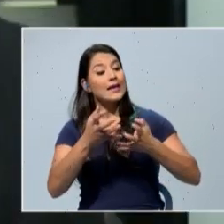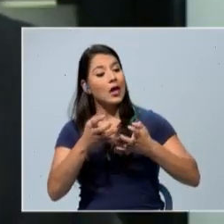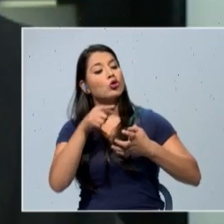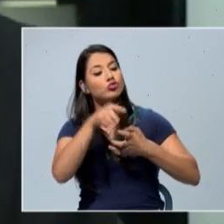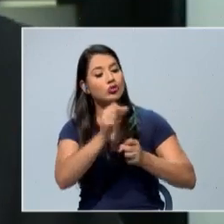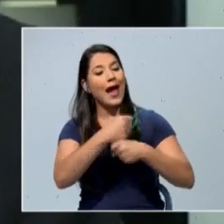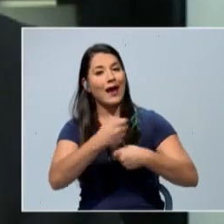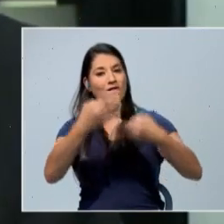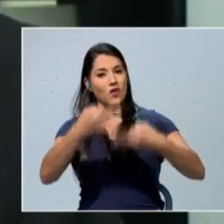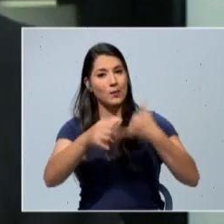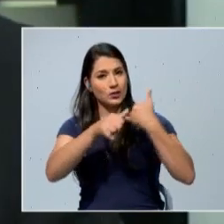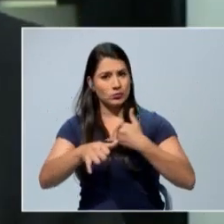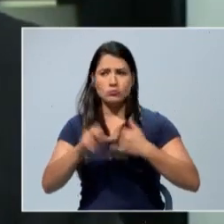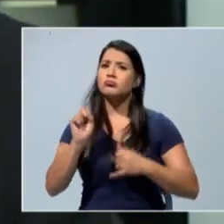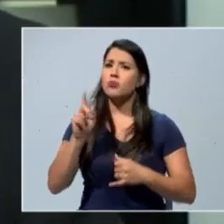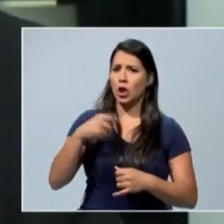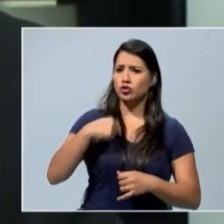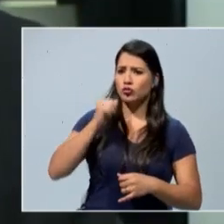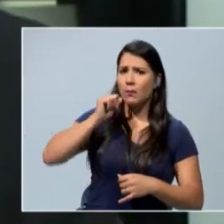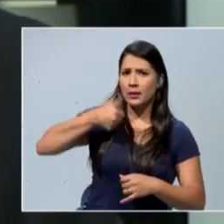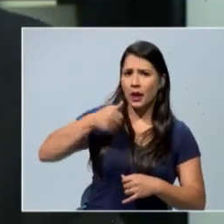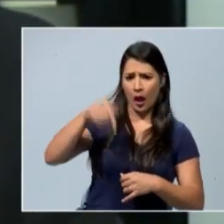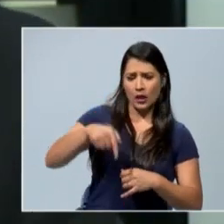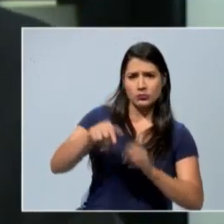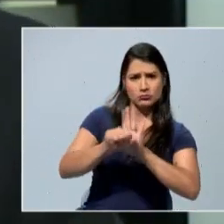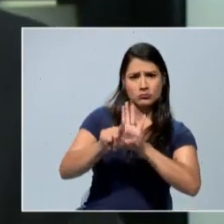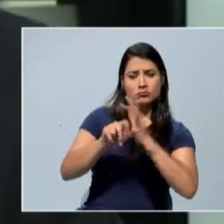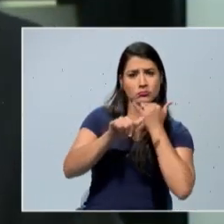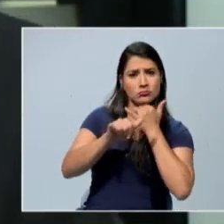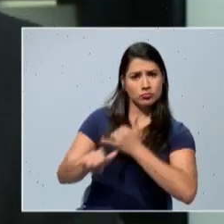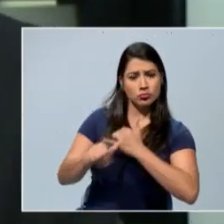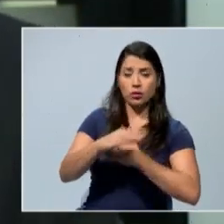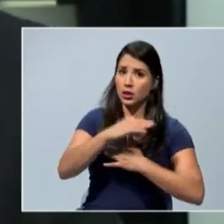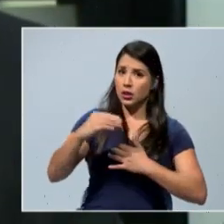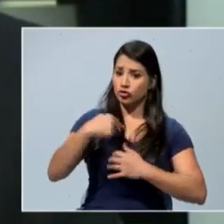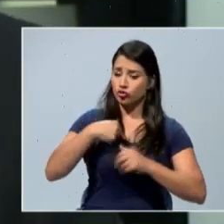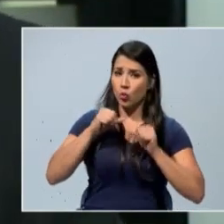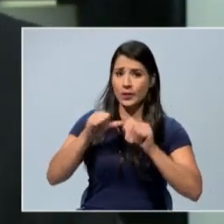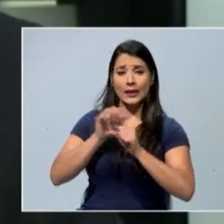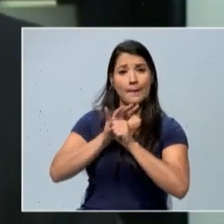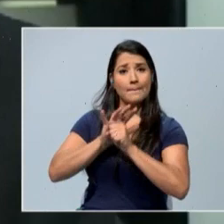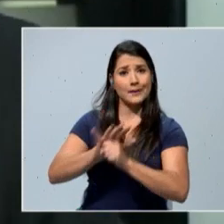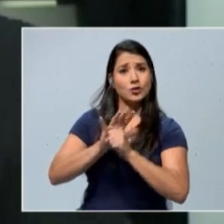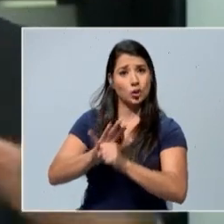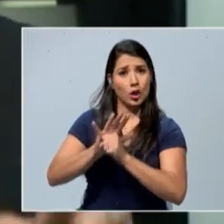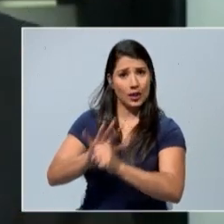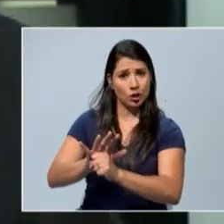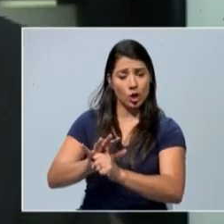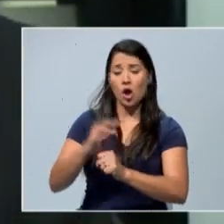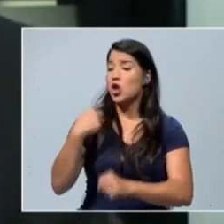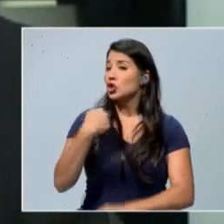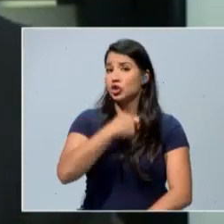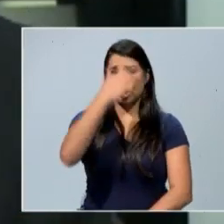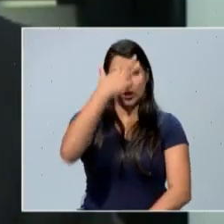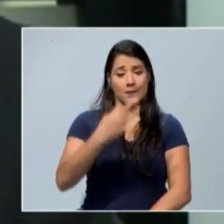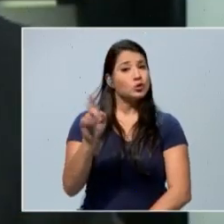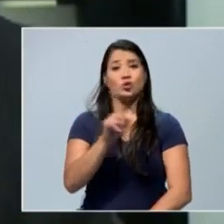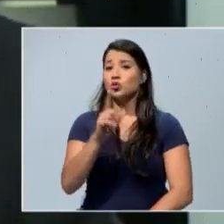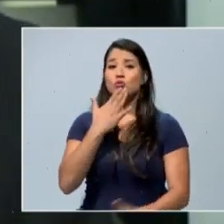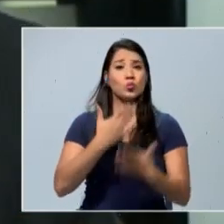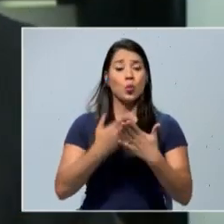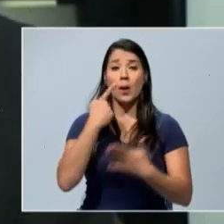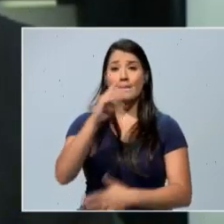el control político aquí en la Asamblea Legislativa, voy a hacer algunas denuncias y vamos a seguir presionando. Consideramos que no es conveniente para el país que